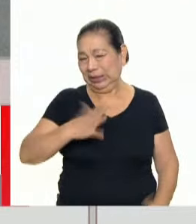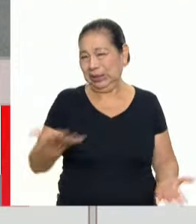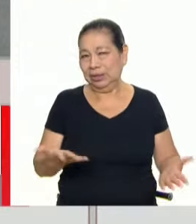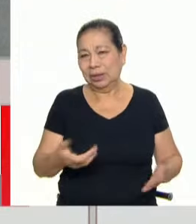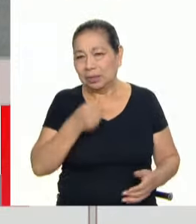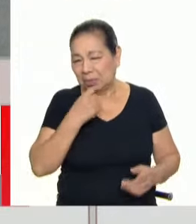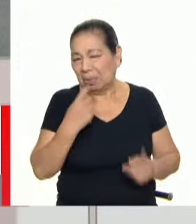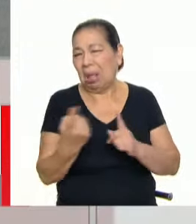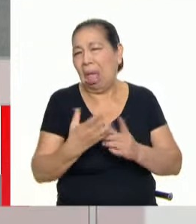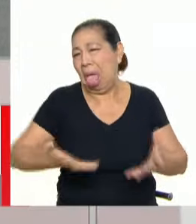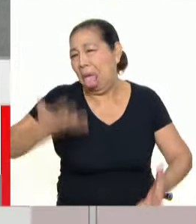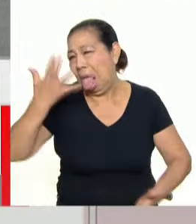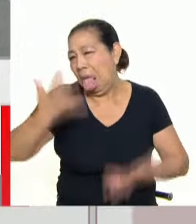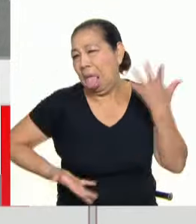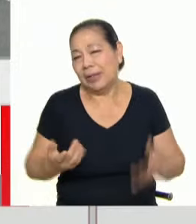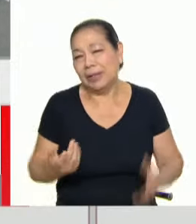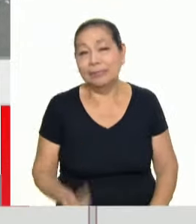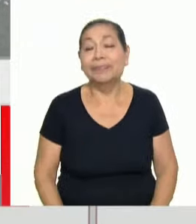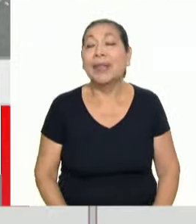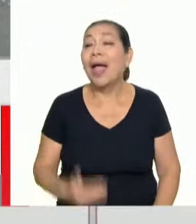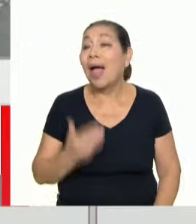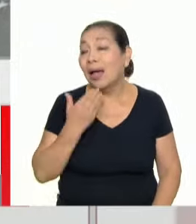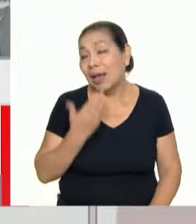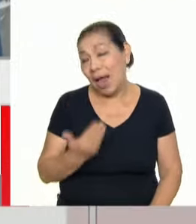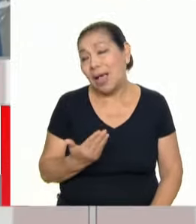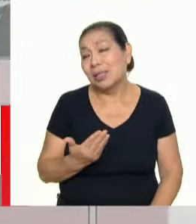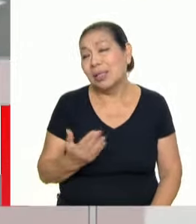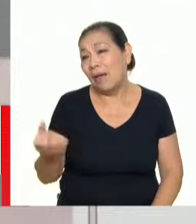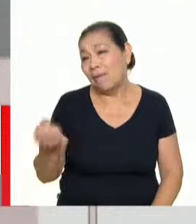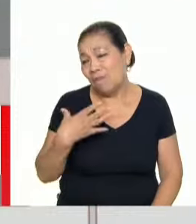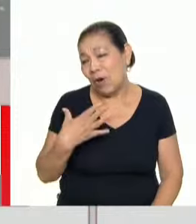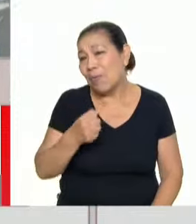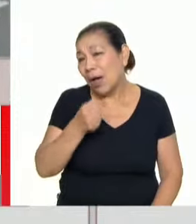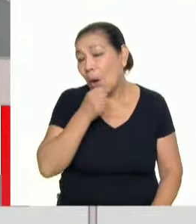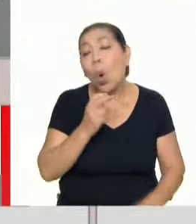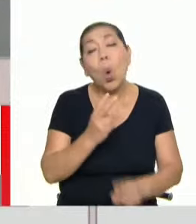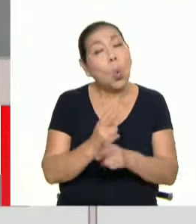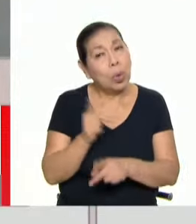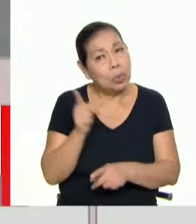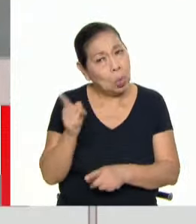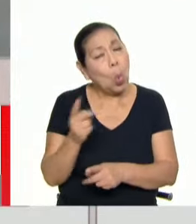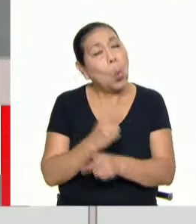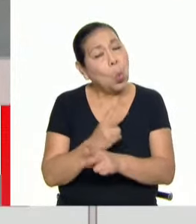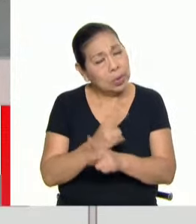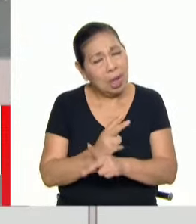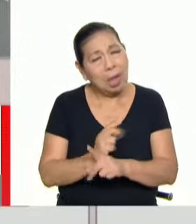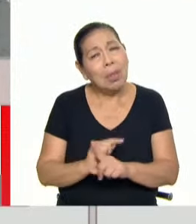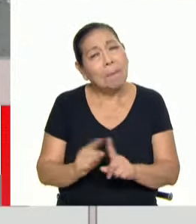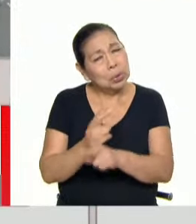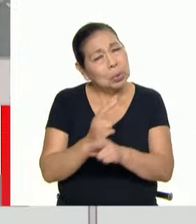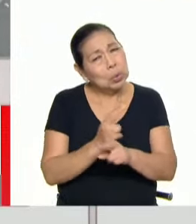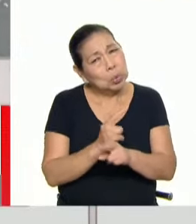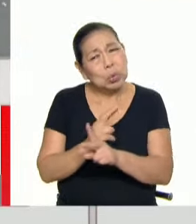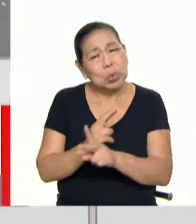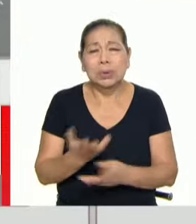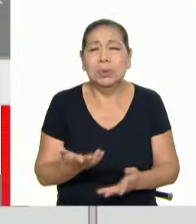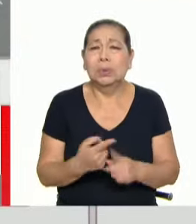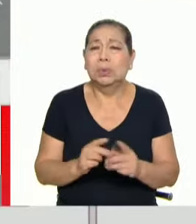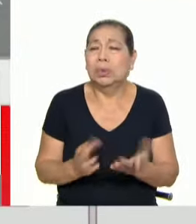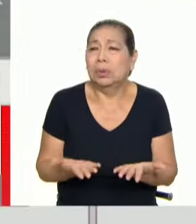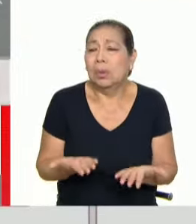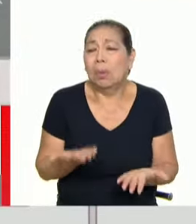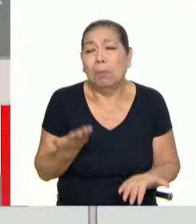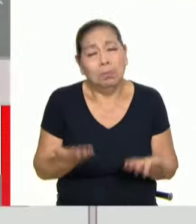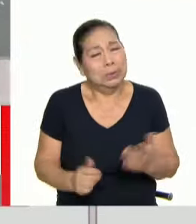equipo periodístico. Claro que sí. Muchísimas gracias, Américo Guamán, por la información, y mucho cuidado también con lo que te puedas encontrar en las circunstancias en las